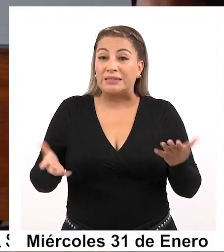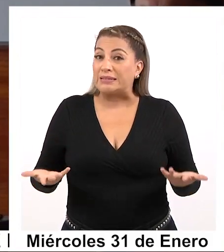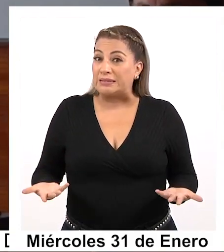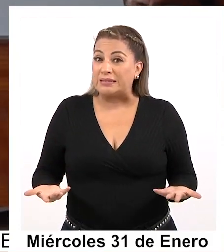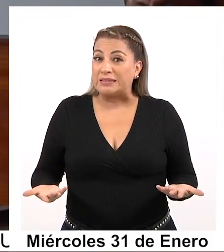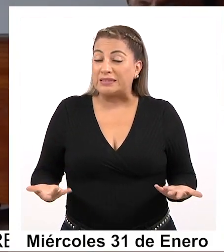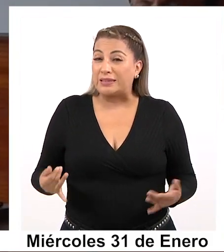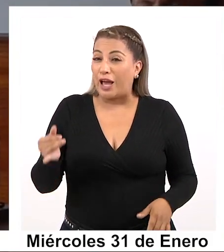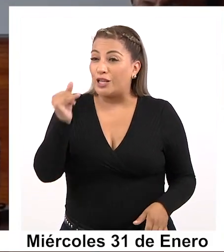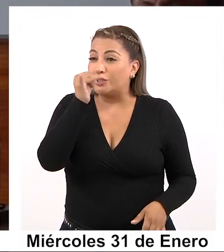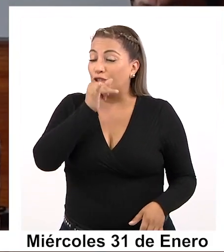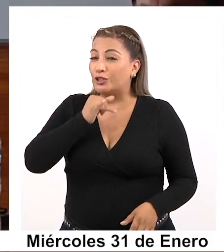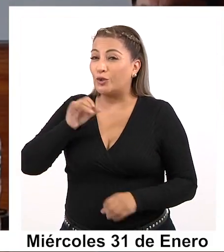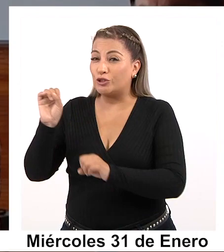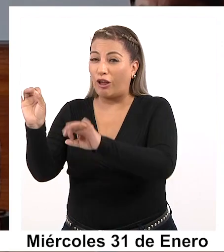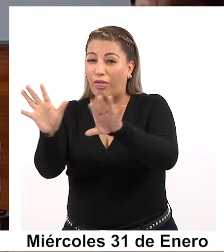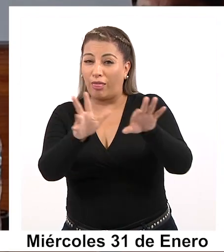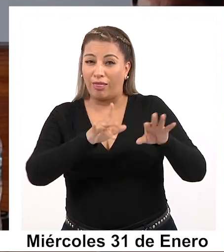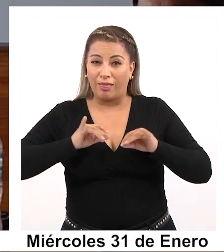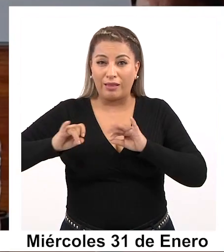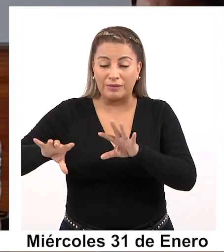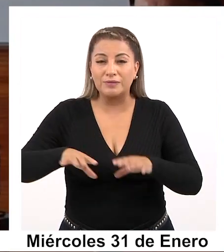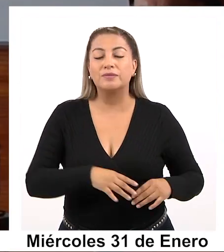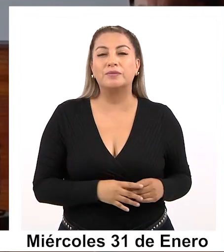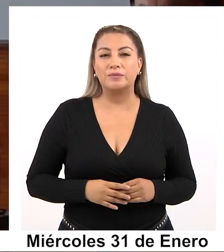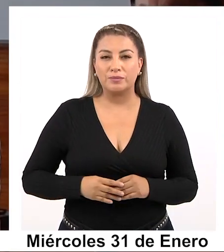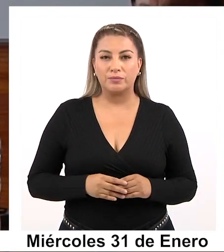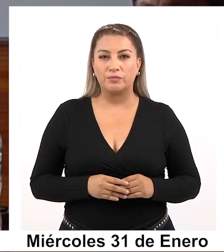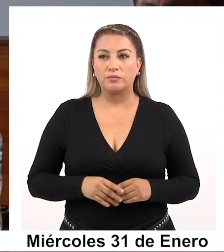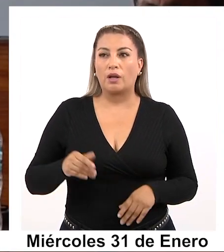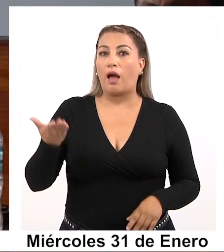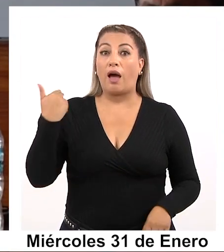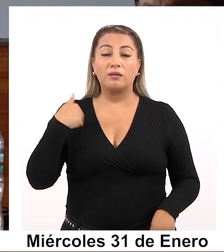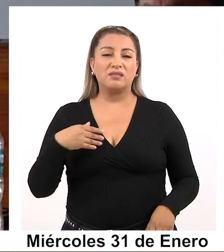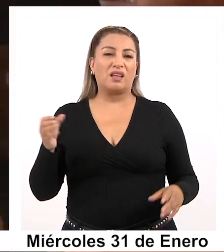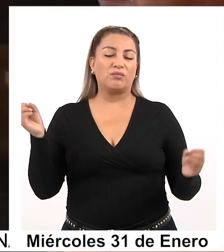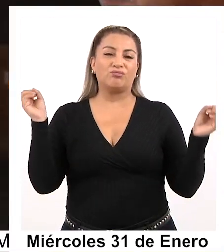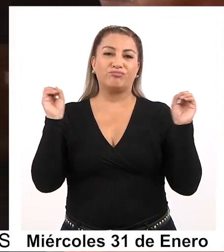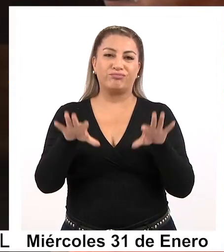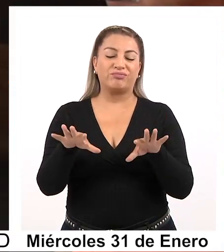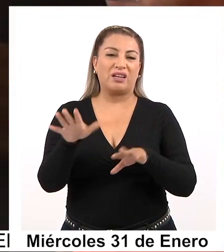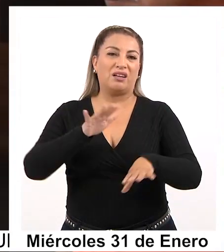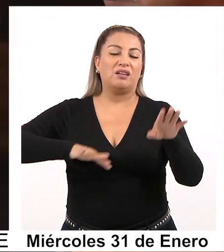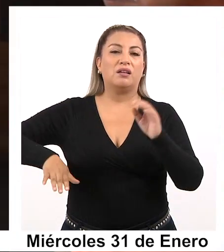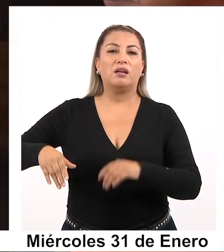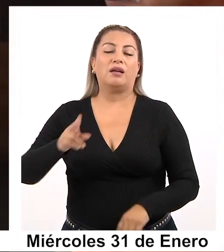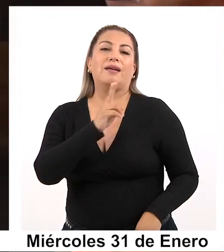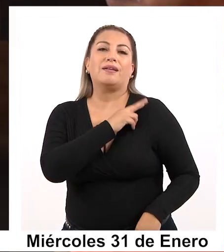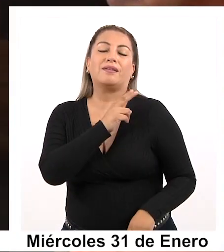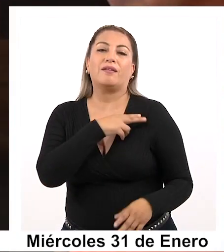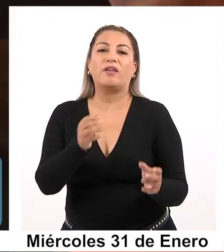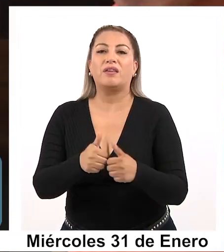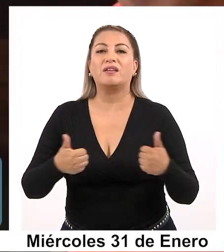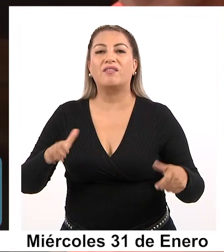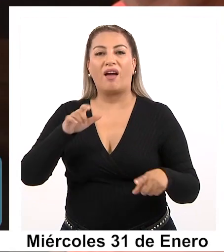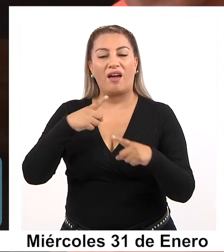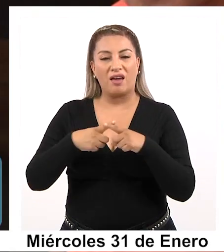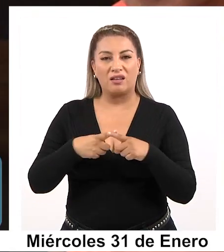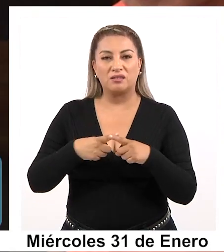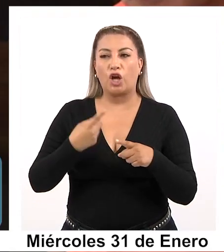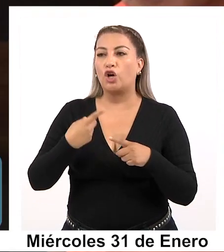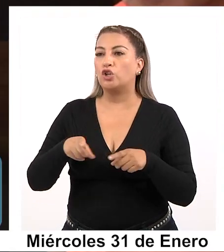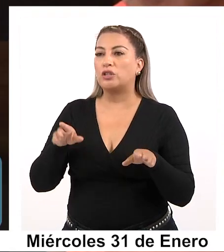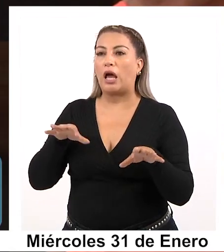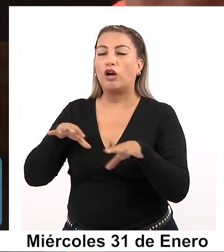abandonada en el sector. Estuvo muy abandonado por lo mismo, le digo, la administración se dedicó a otras cosas y